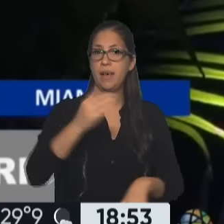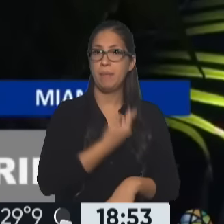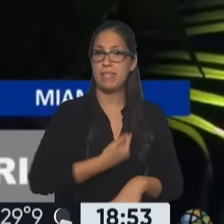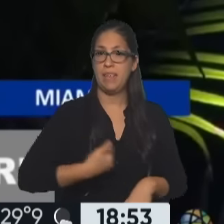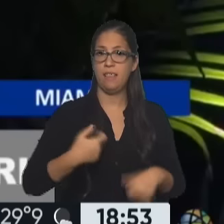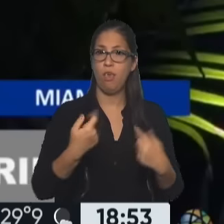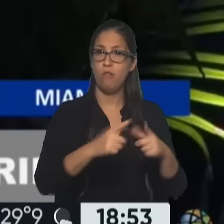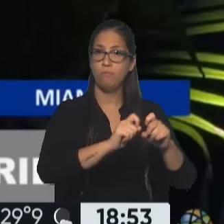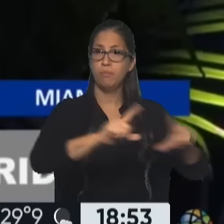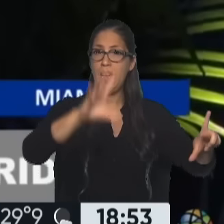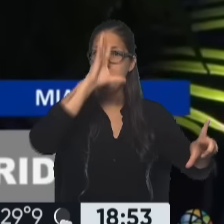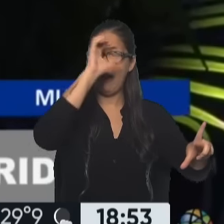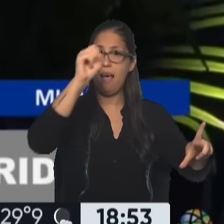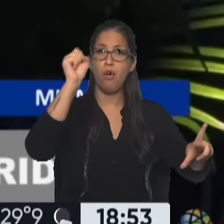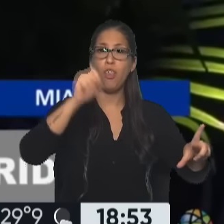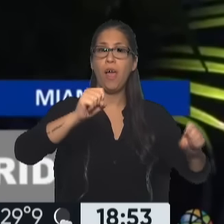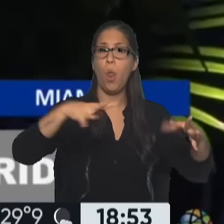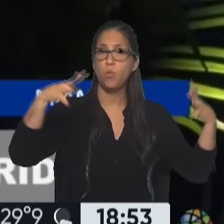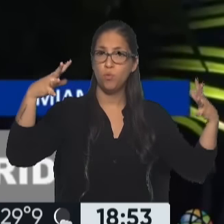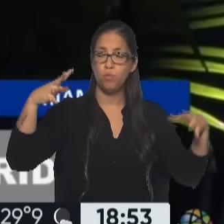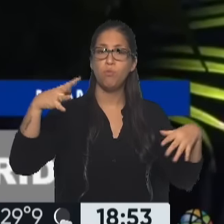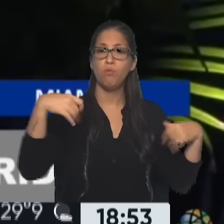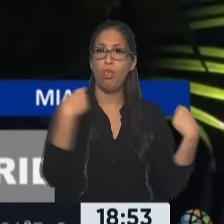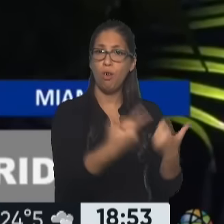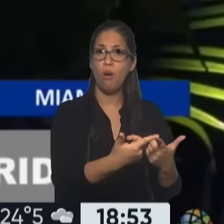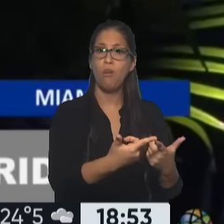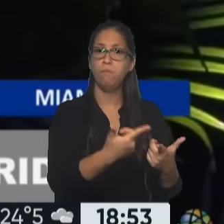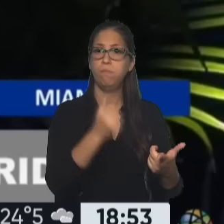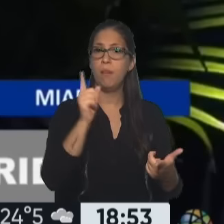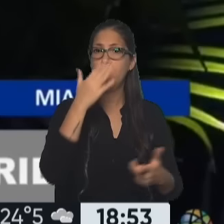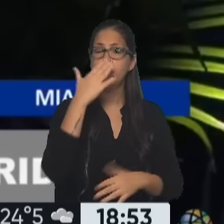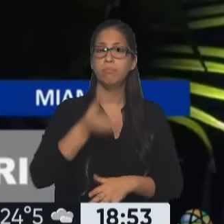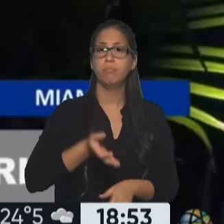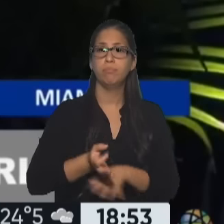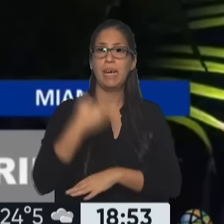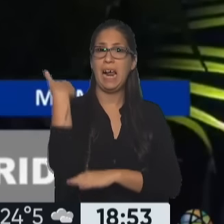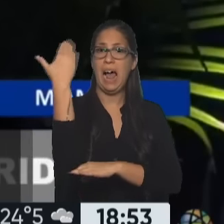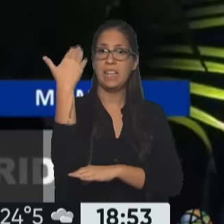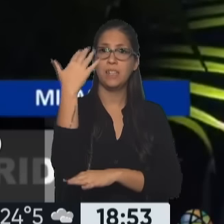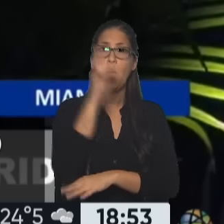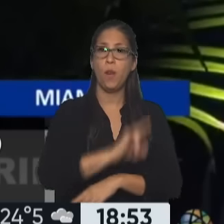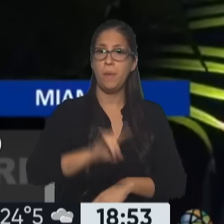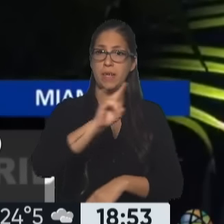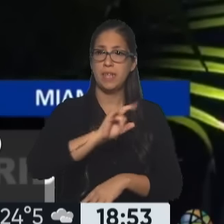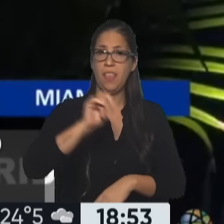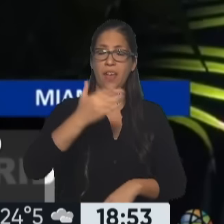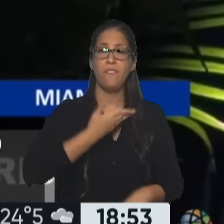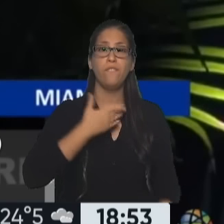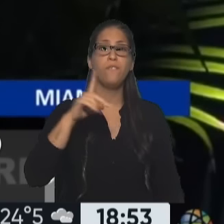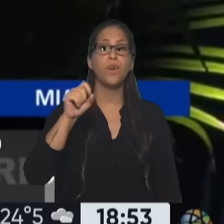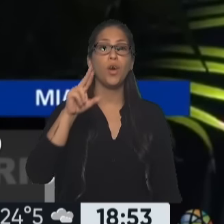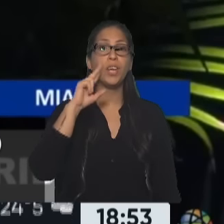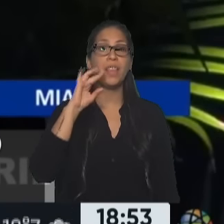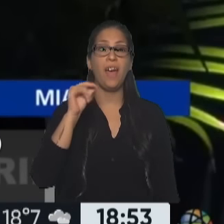recibió la distinción Embajadores de la Luz. Luego dictó una clase extraordinaria en la Universidad Internacional de Florida,